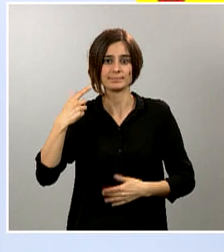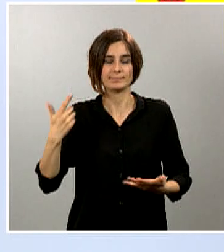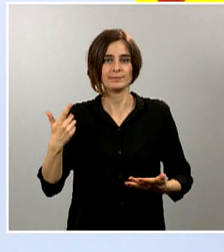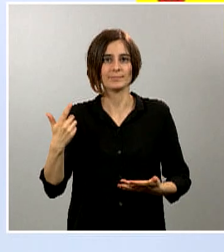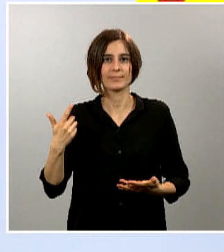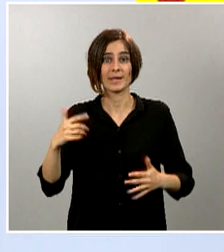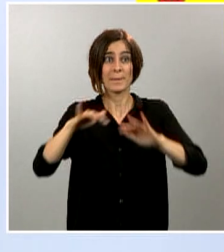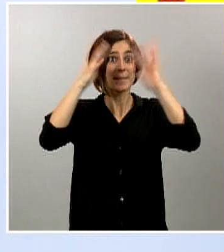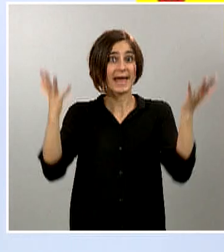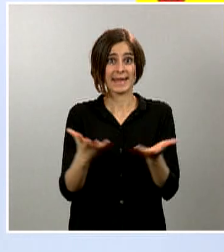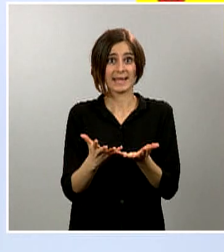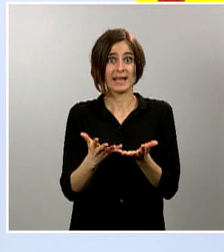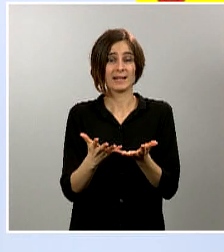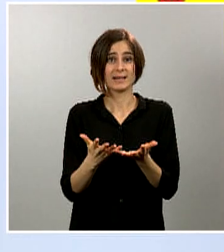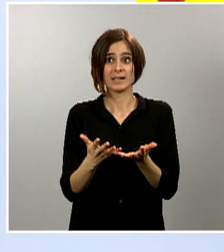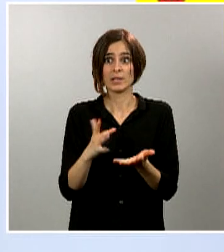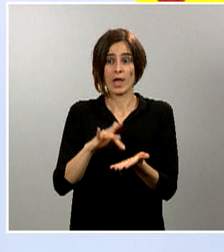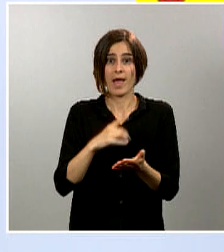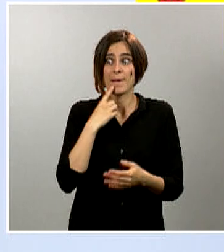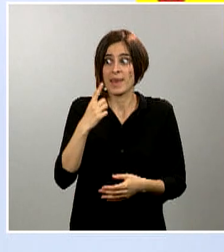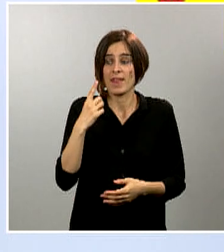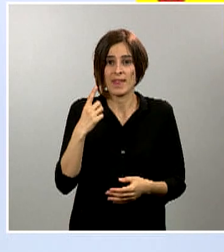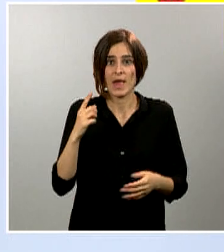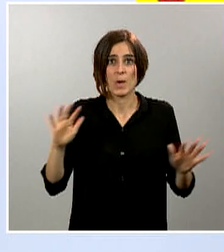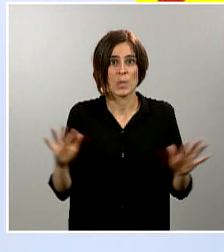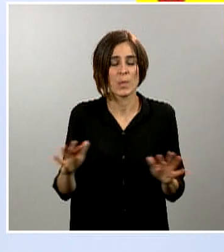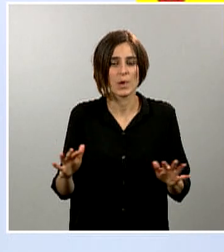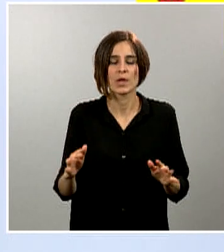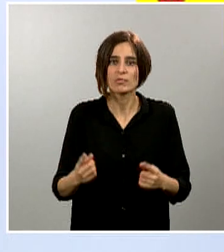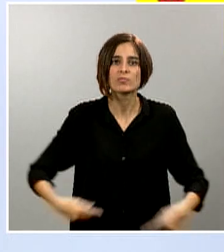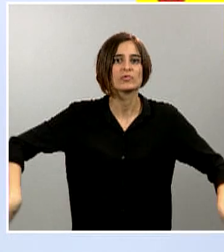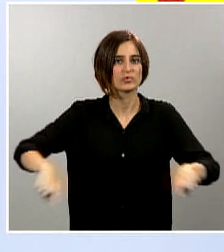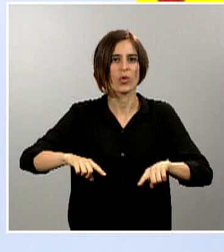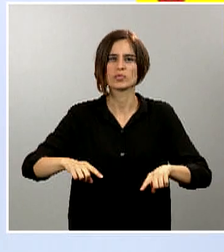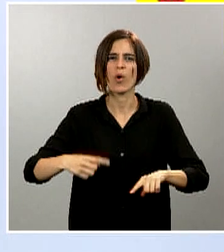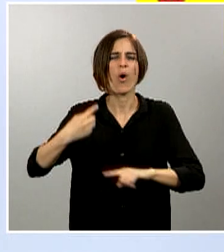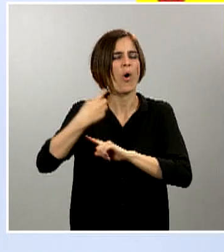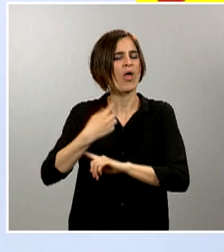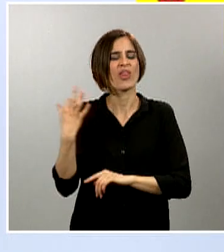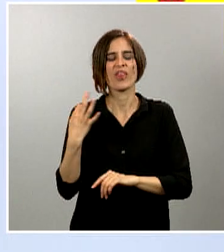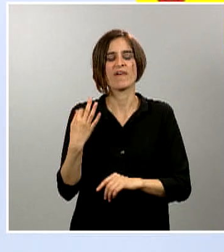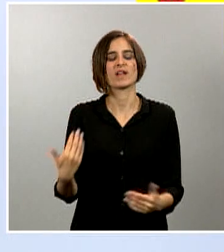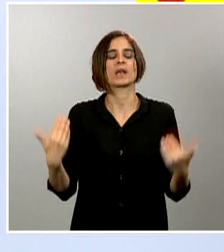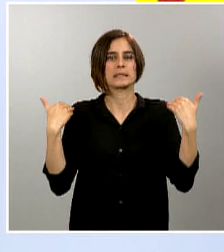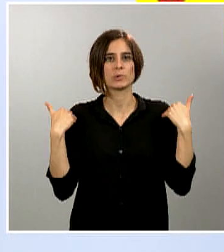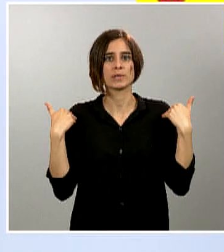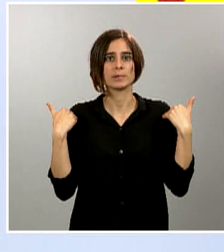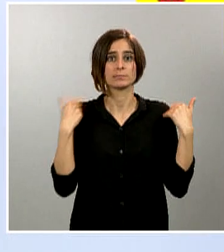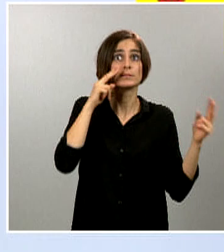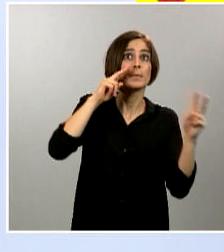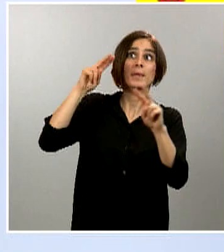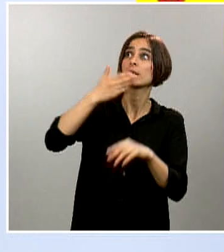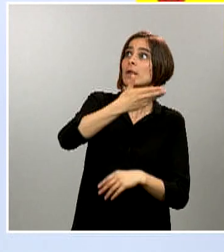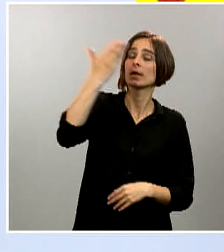planeta, todos tenemos la obligación de estar a la altura. Fijémonos en el resto de Europa. Las